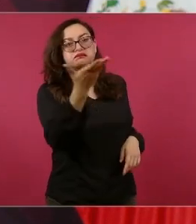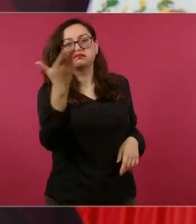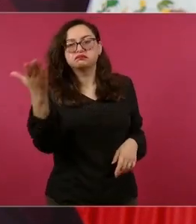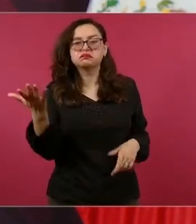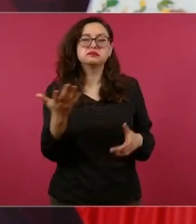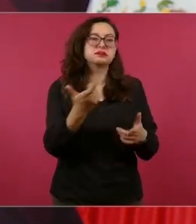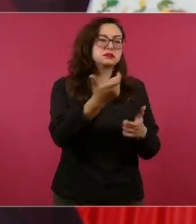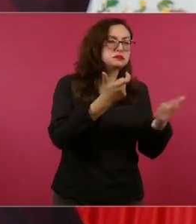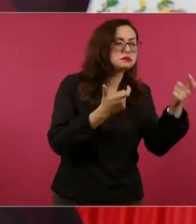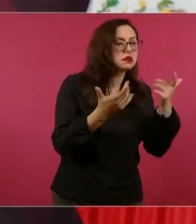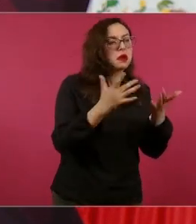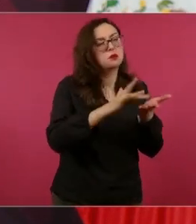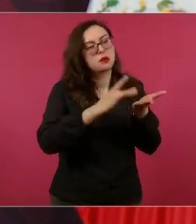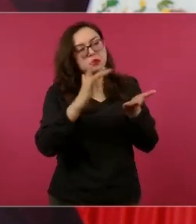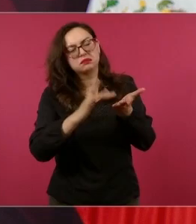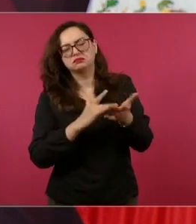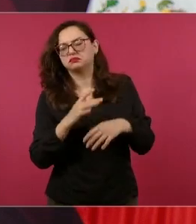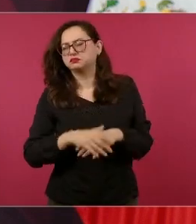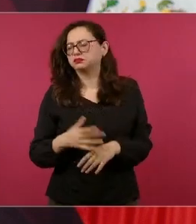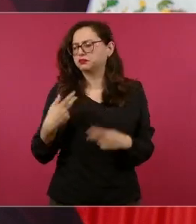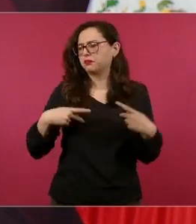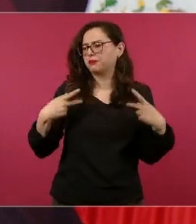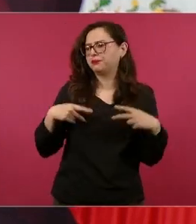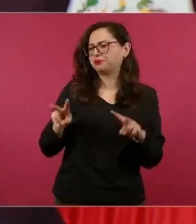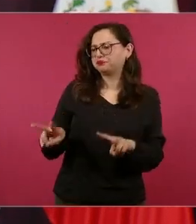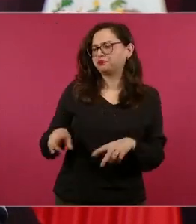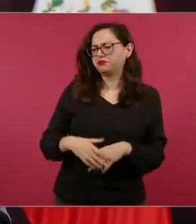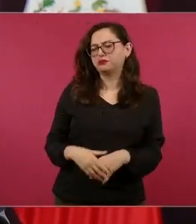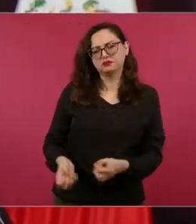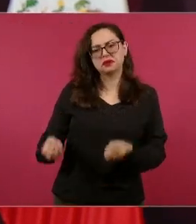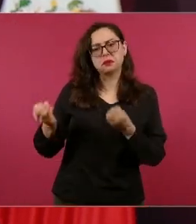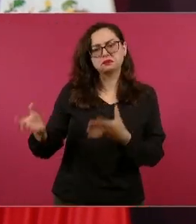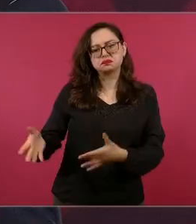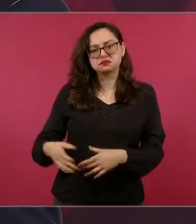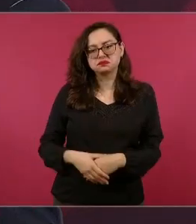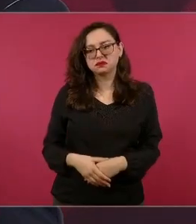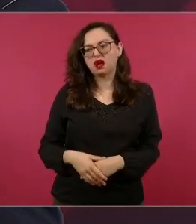Y ya ni hablar cuando se trata de una tragedia,